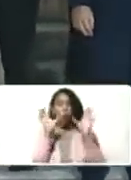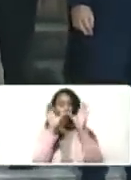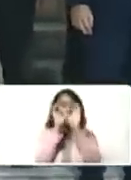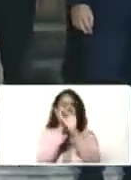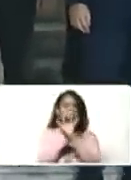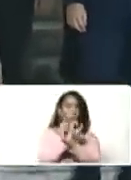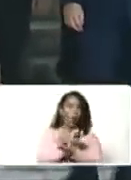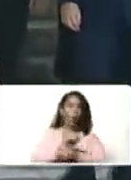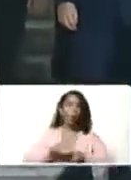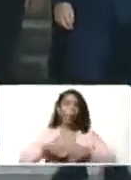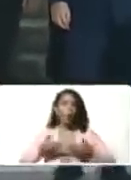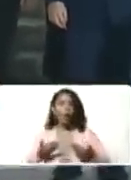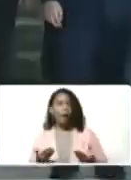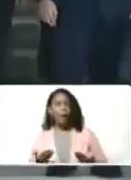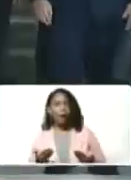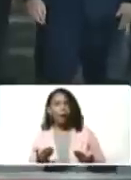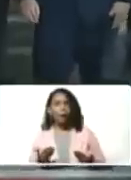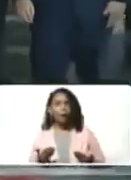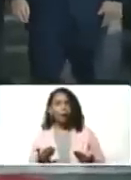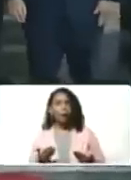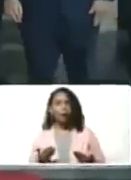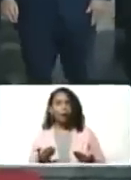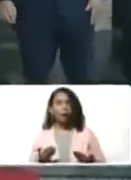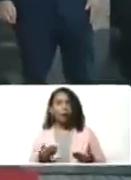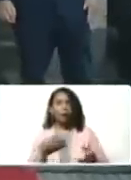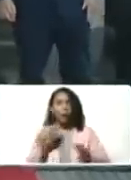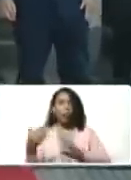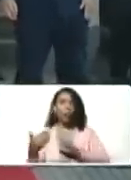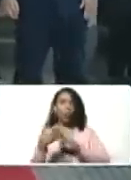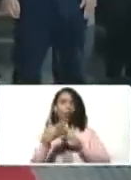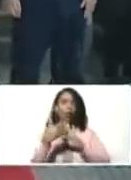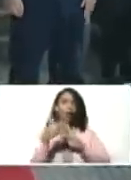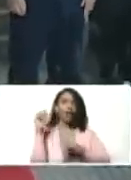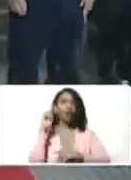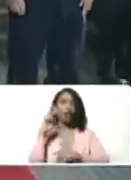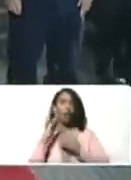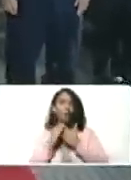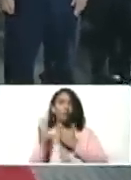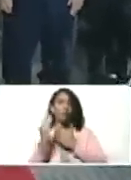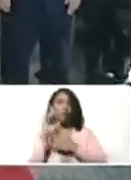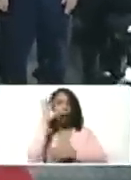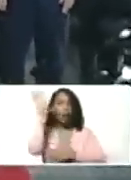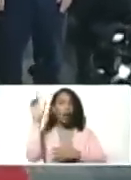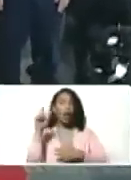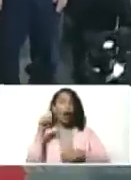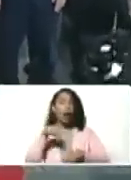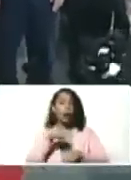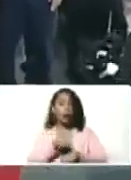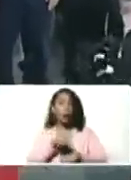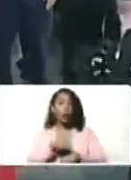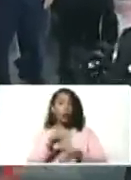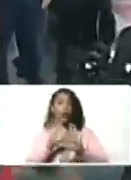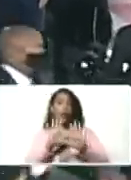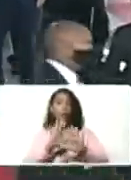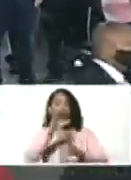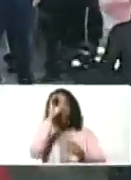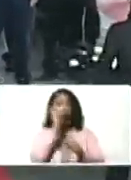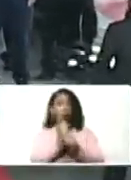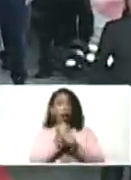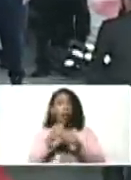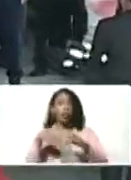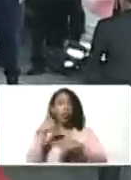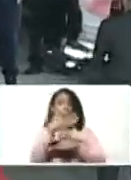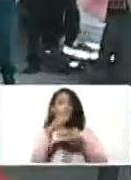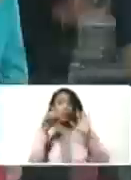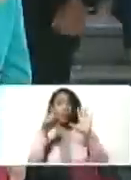en los cuales se atentó contra Venezuela desde el vecino país. Sin embargo, es momento ya de trabajar. Después de